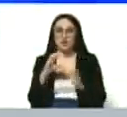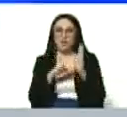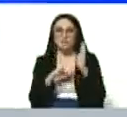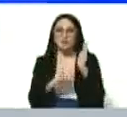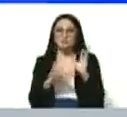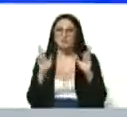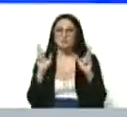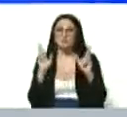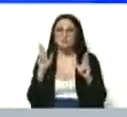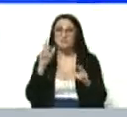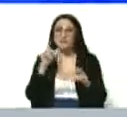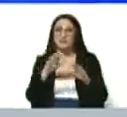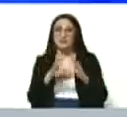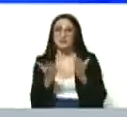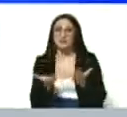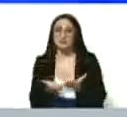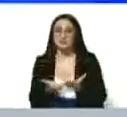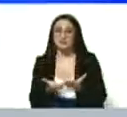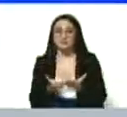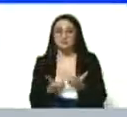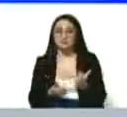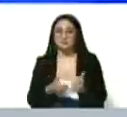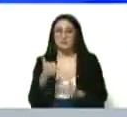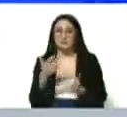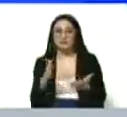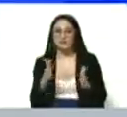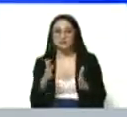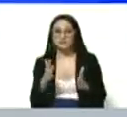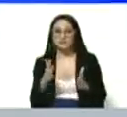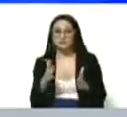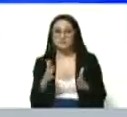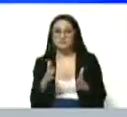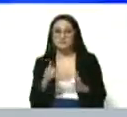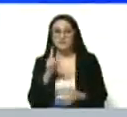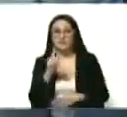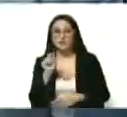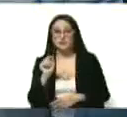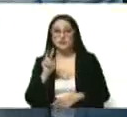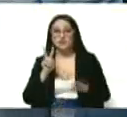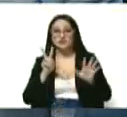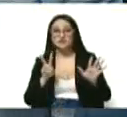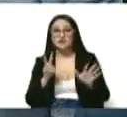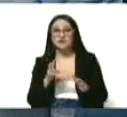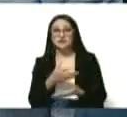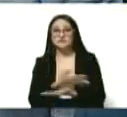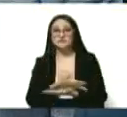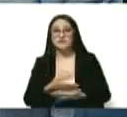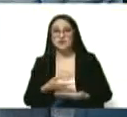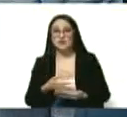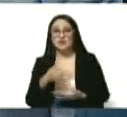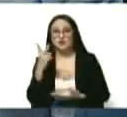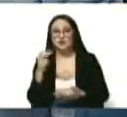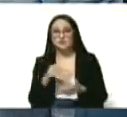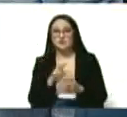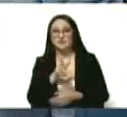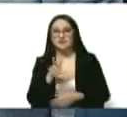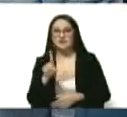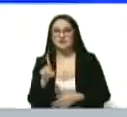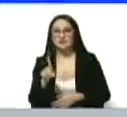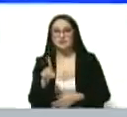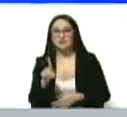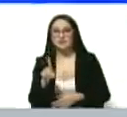que la población global se incremente en aproximadamente 1.7 billones entre